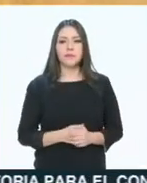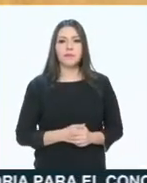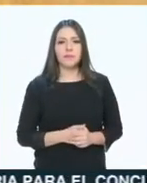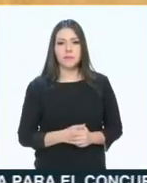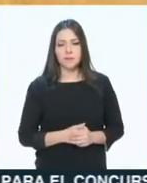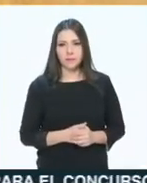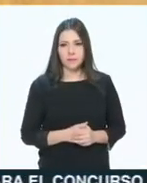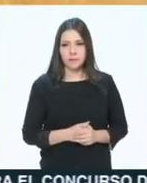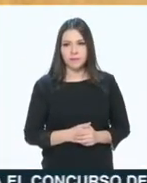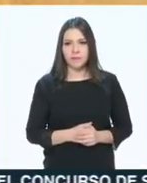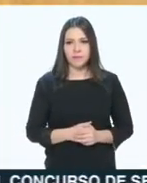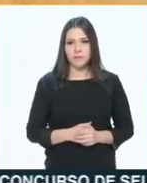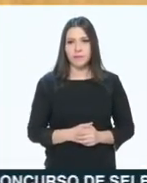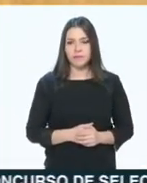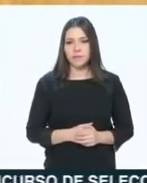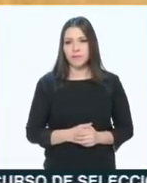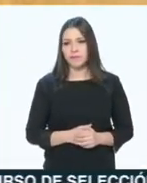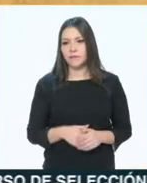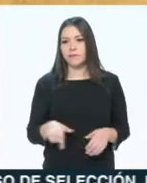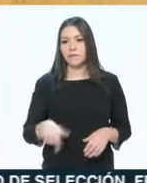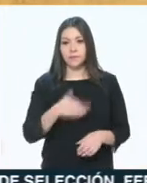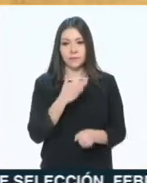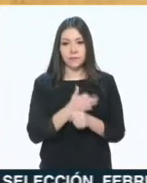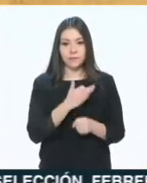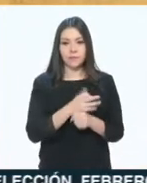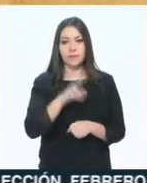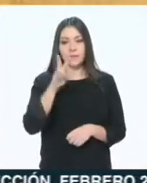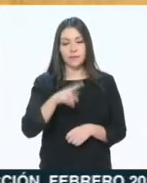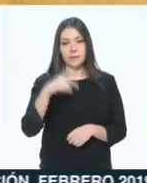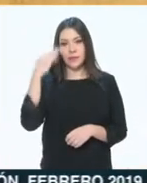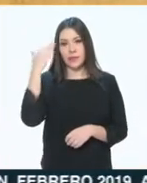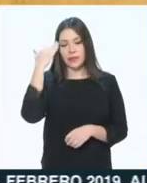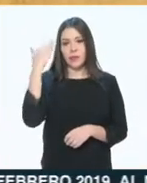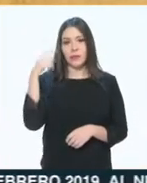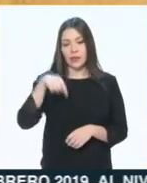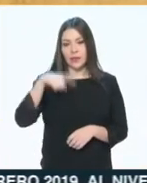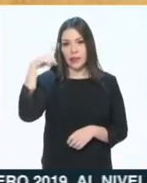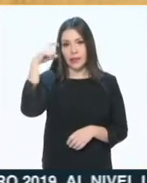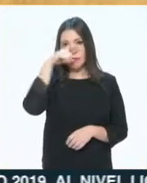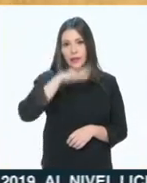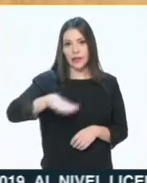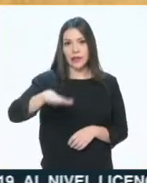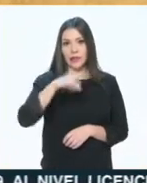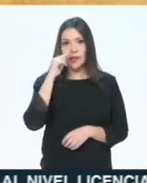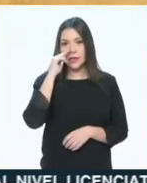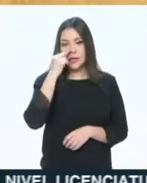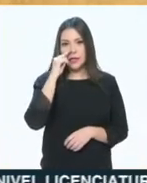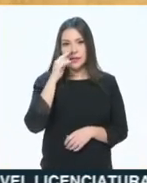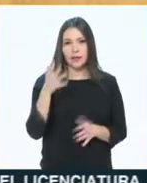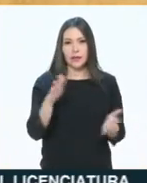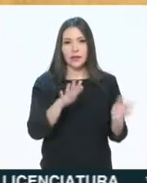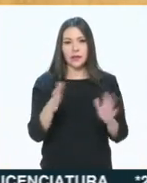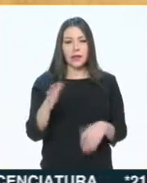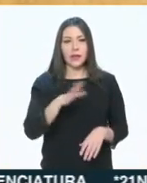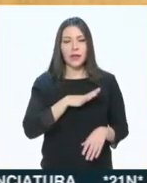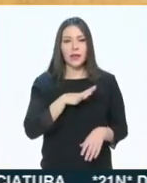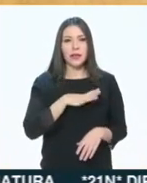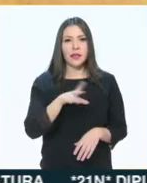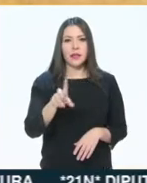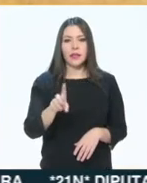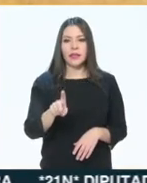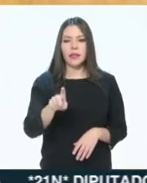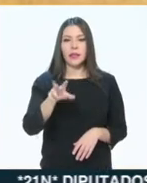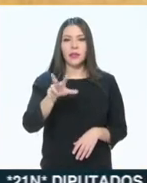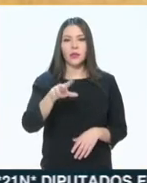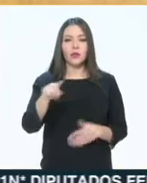Hoy estamos viviendo una situación muy difícil. En el municipio de Nezahualcóyotl tenemos aproximadamente 38 establecimientos